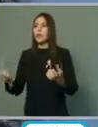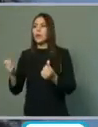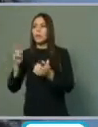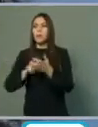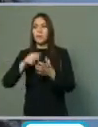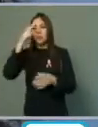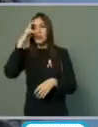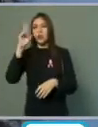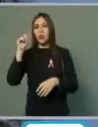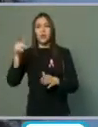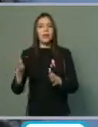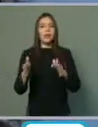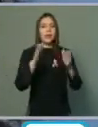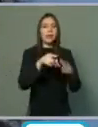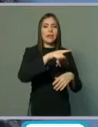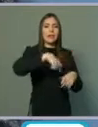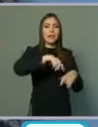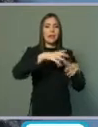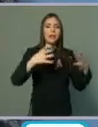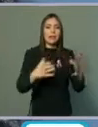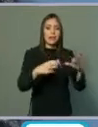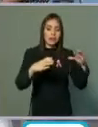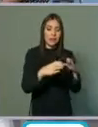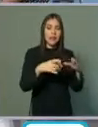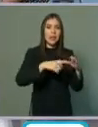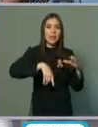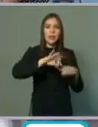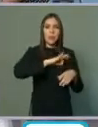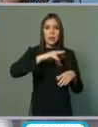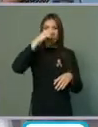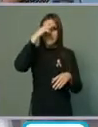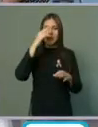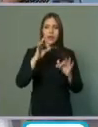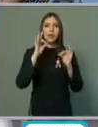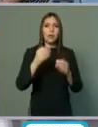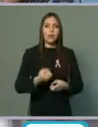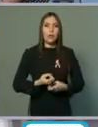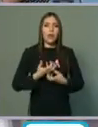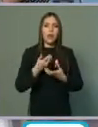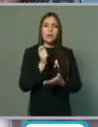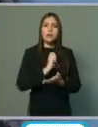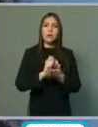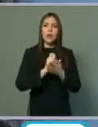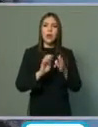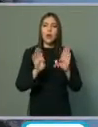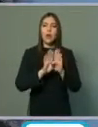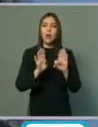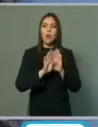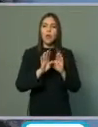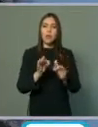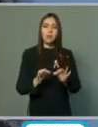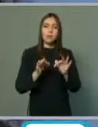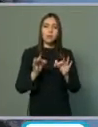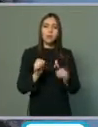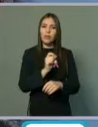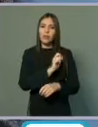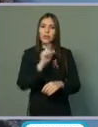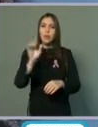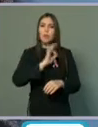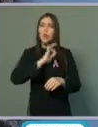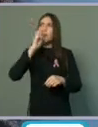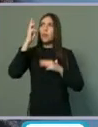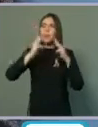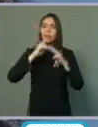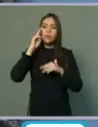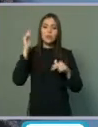que México podía producir poesía y todo esto a nivel mundial, ¿no? Un poco, fue curioso, ¿no? Que se dividió un poco entre